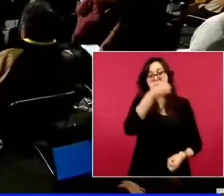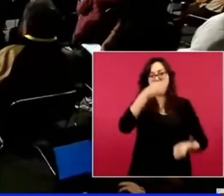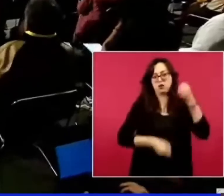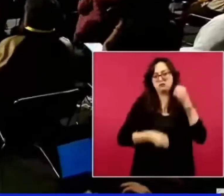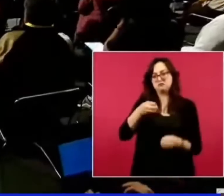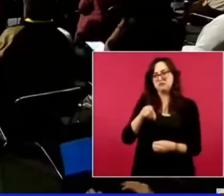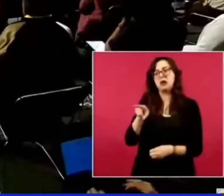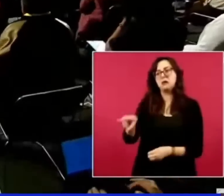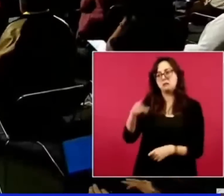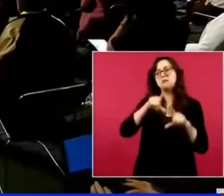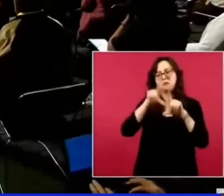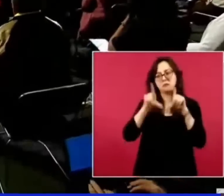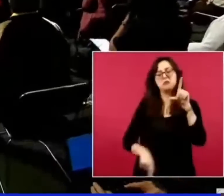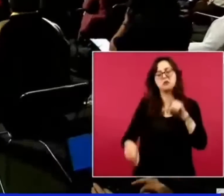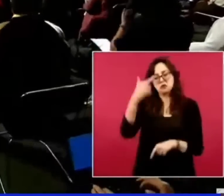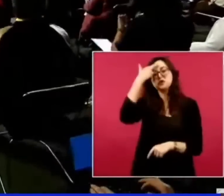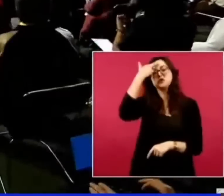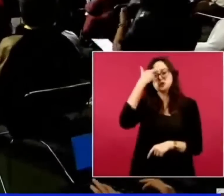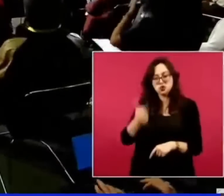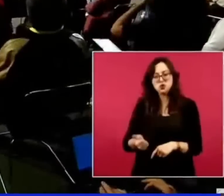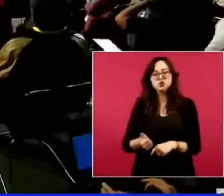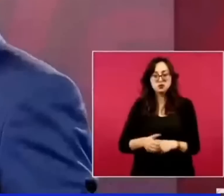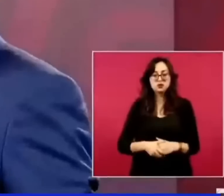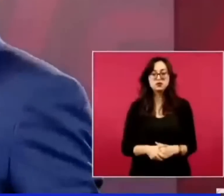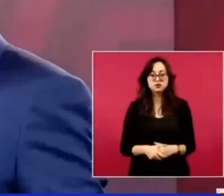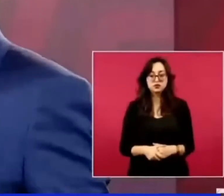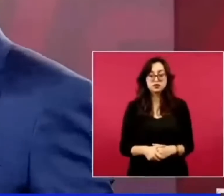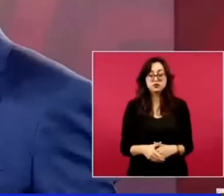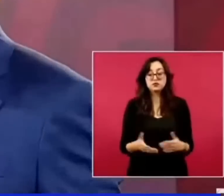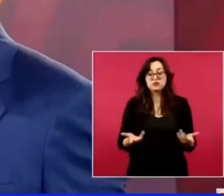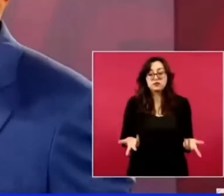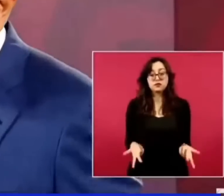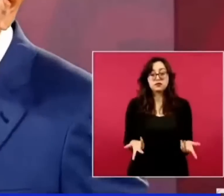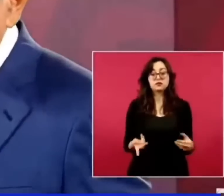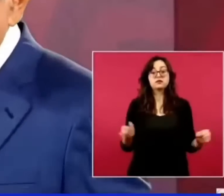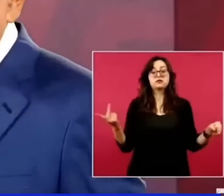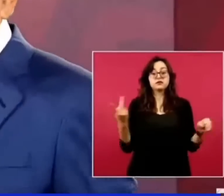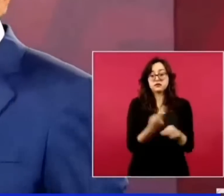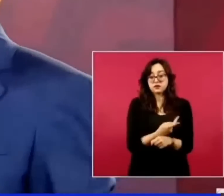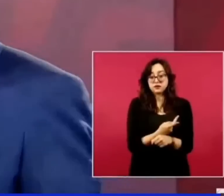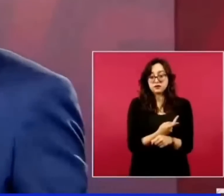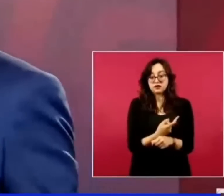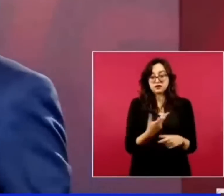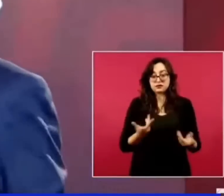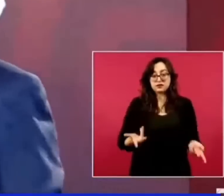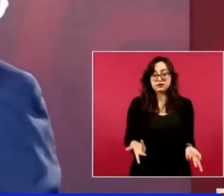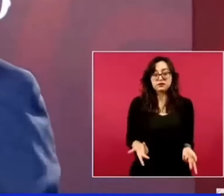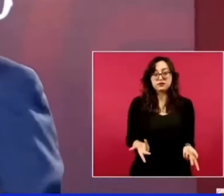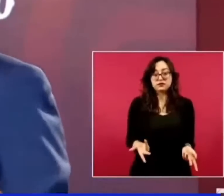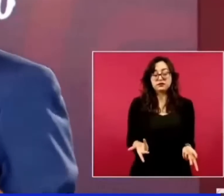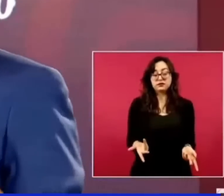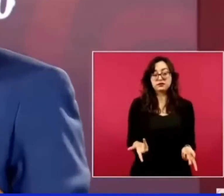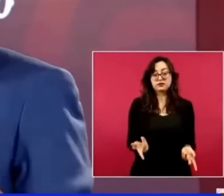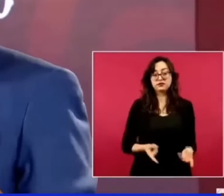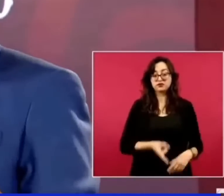ayer, sino porque no vamos a permitir fácilmente